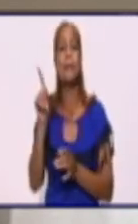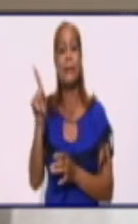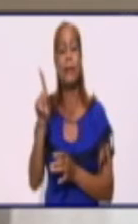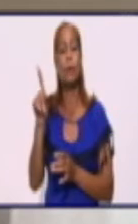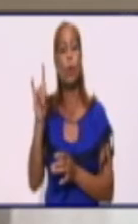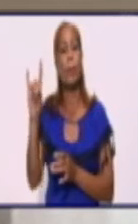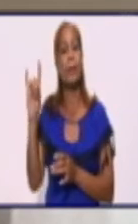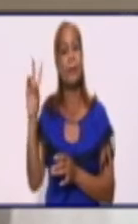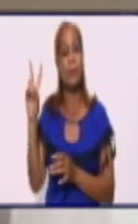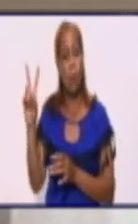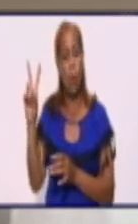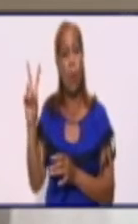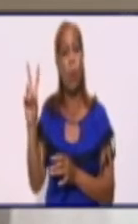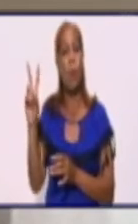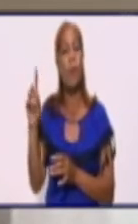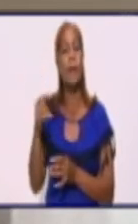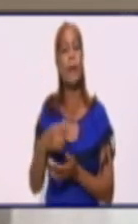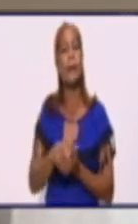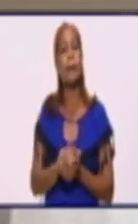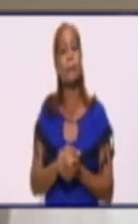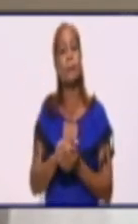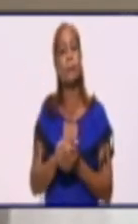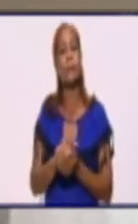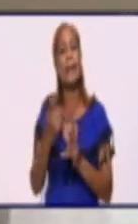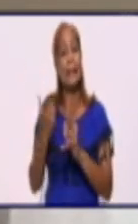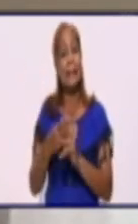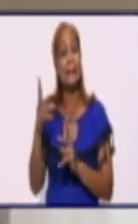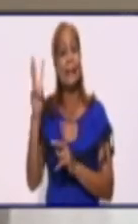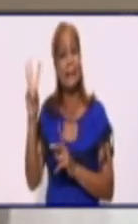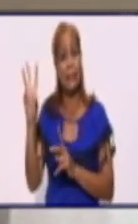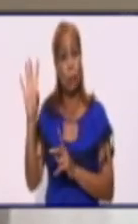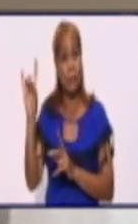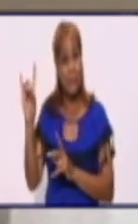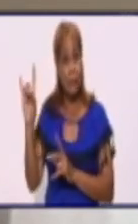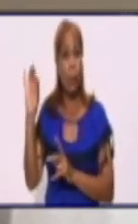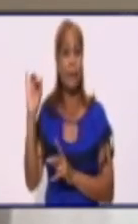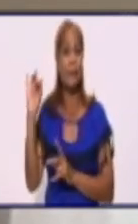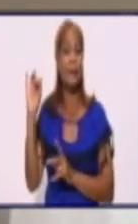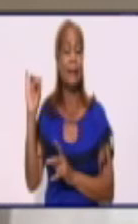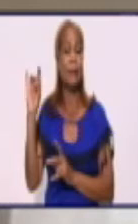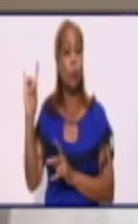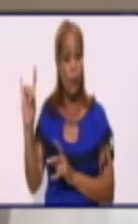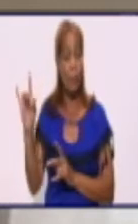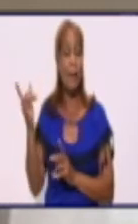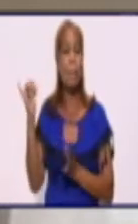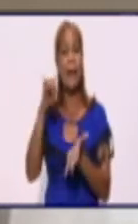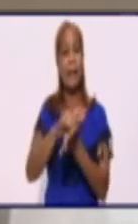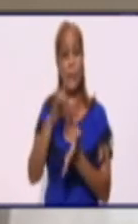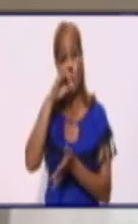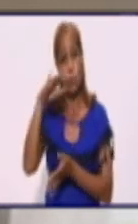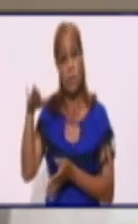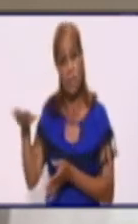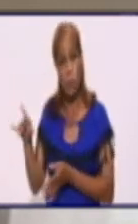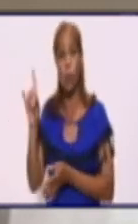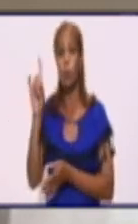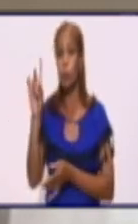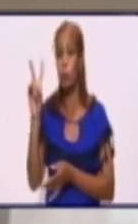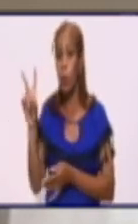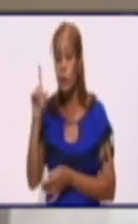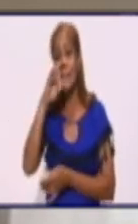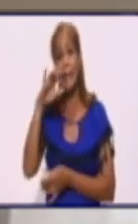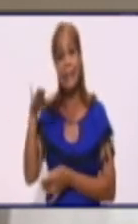confirmados, 7.333 autóctonos y 359 viajeros. En la edad pediátrica fueron 12 casos hoy